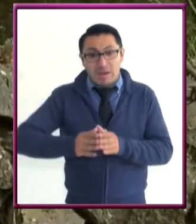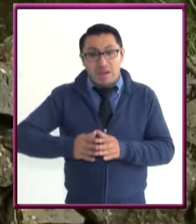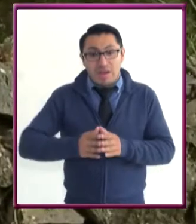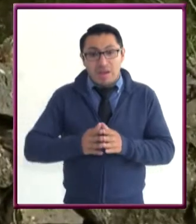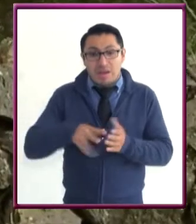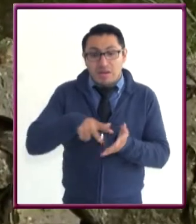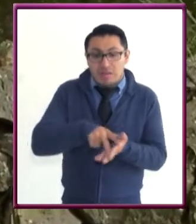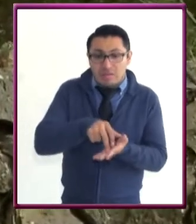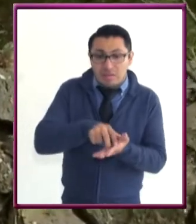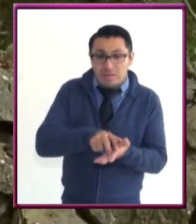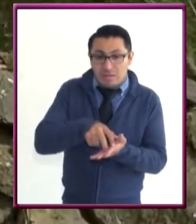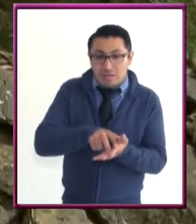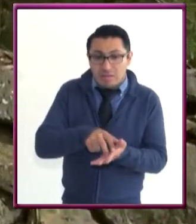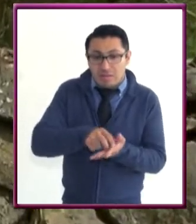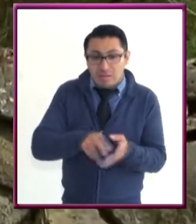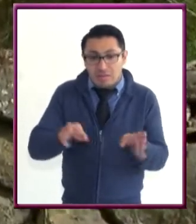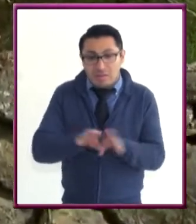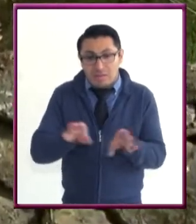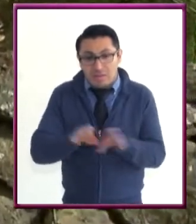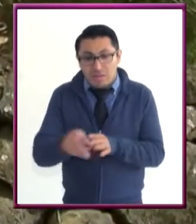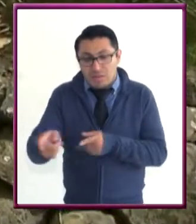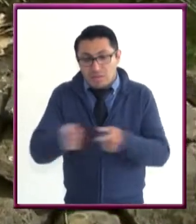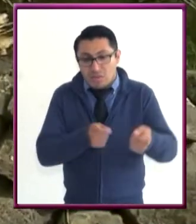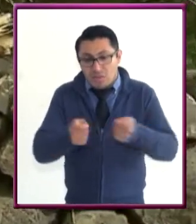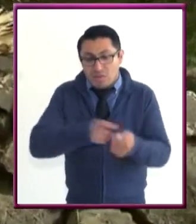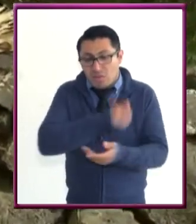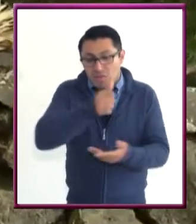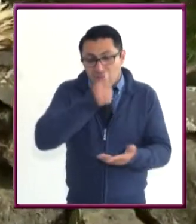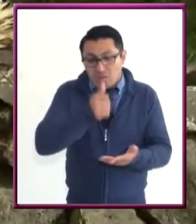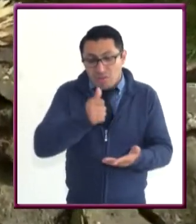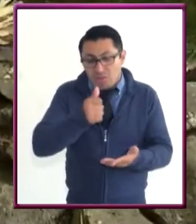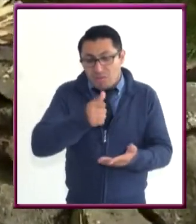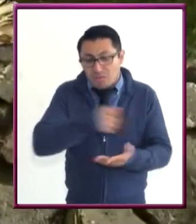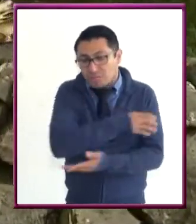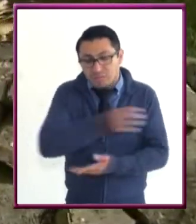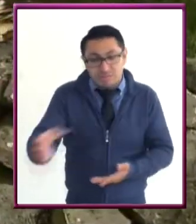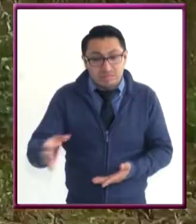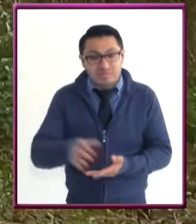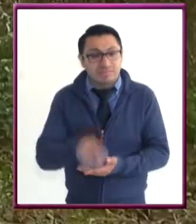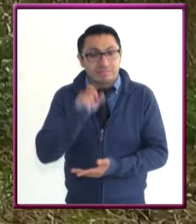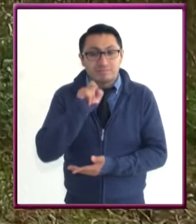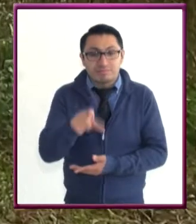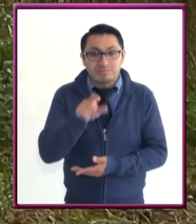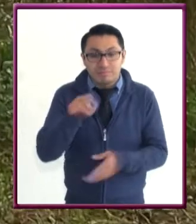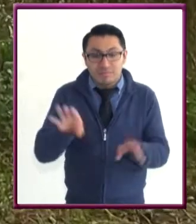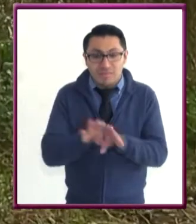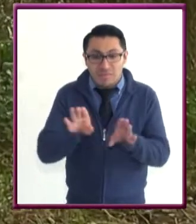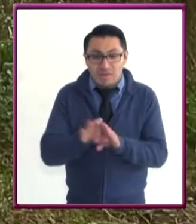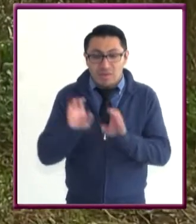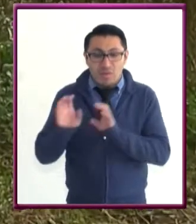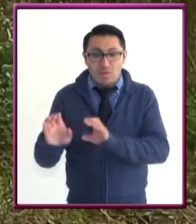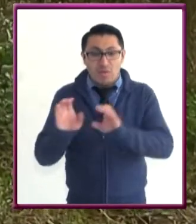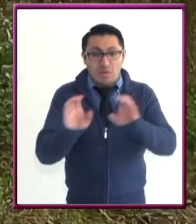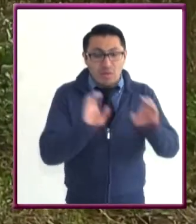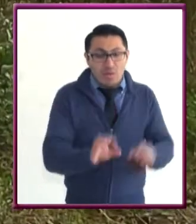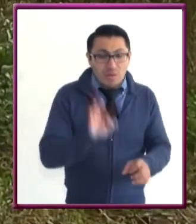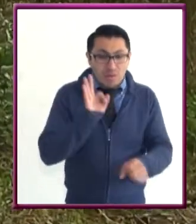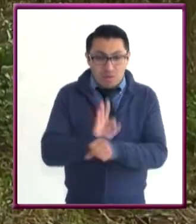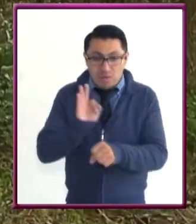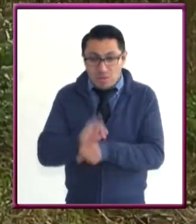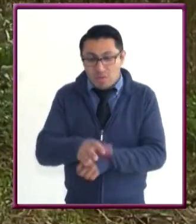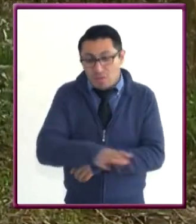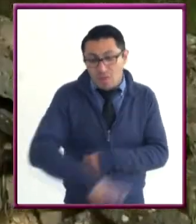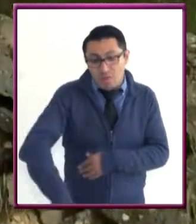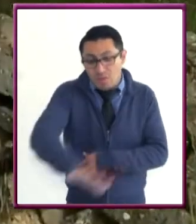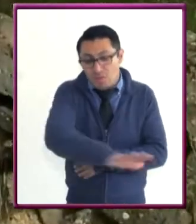reptiles, que forman un parte del control biológico que se entra a la milpa. También sirve como retención de suelo y como retención